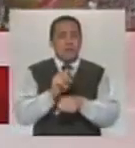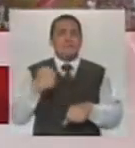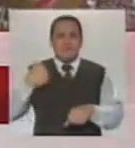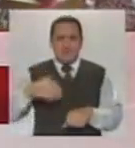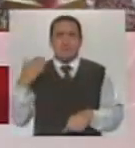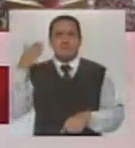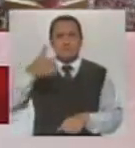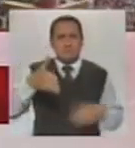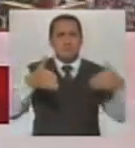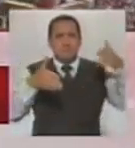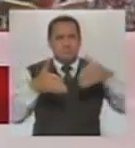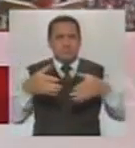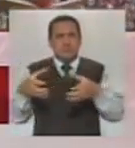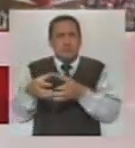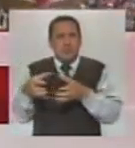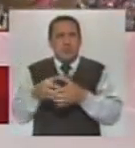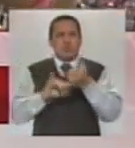del SUTEP,